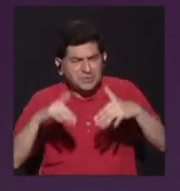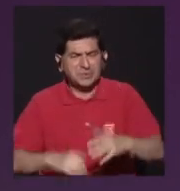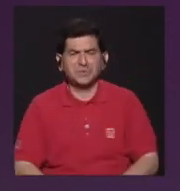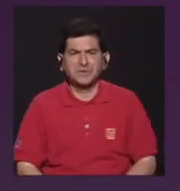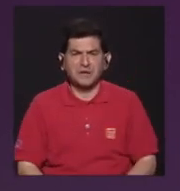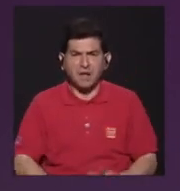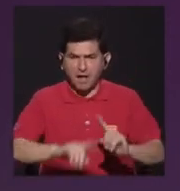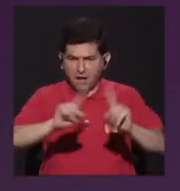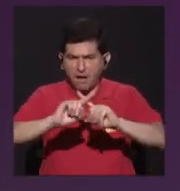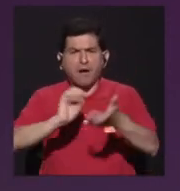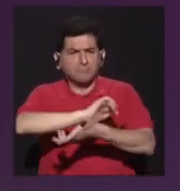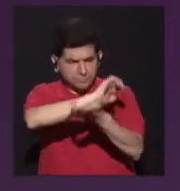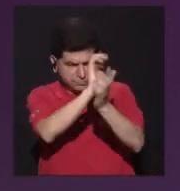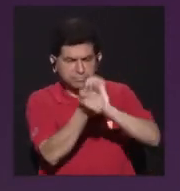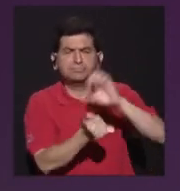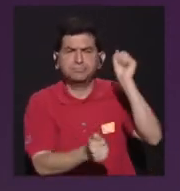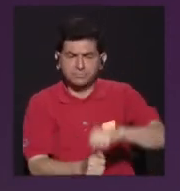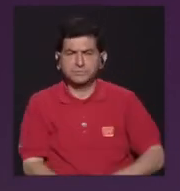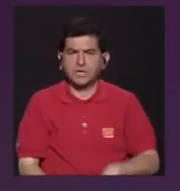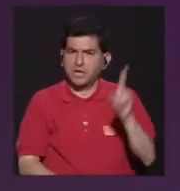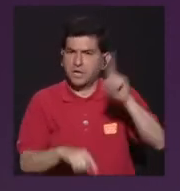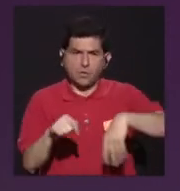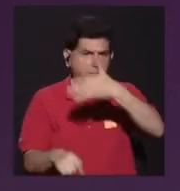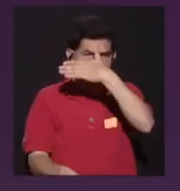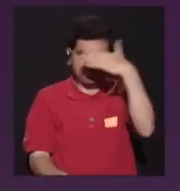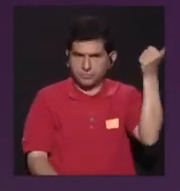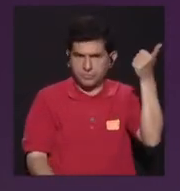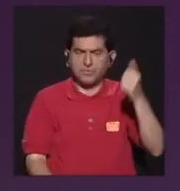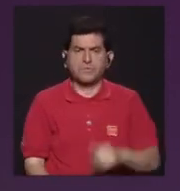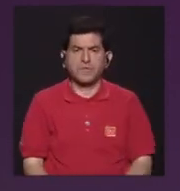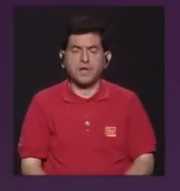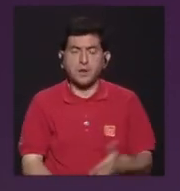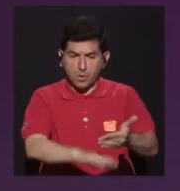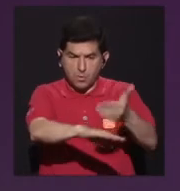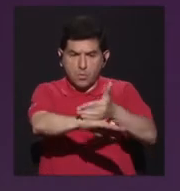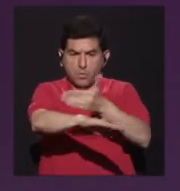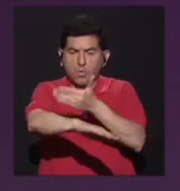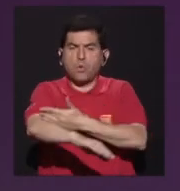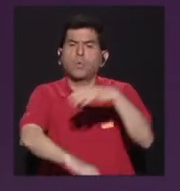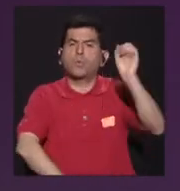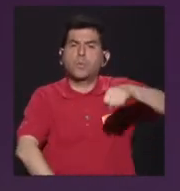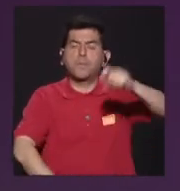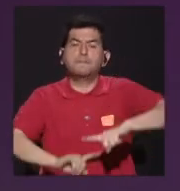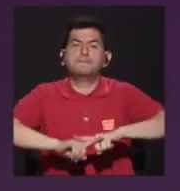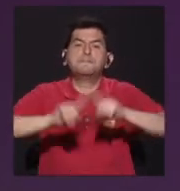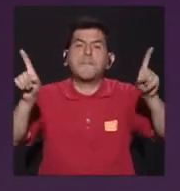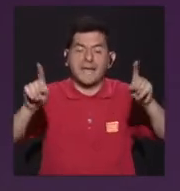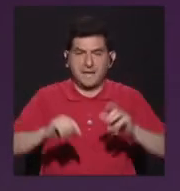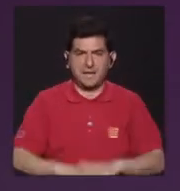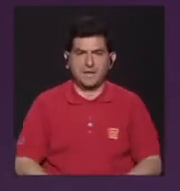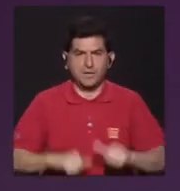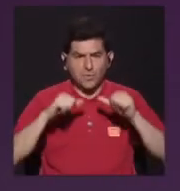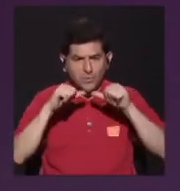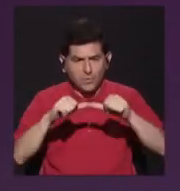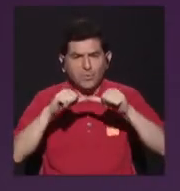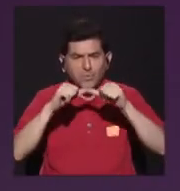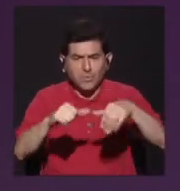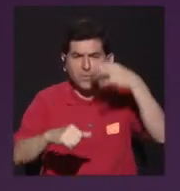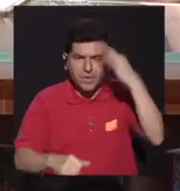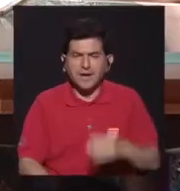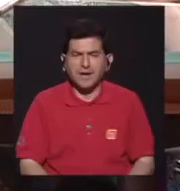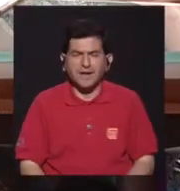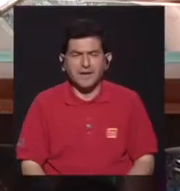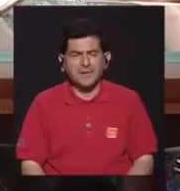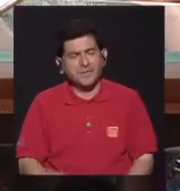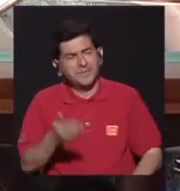habido muchos cambios, eso no se puede omitir, han sido muy progresivos, pero todavía seguimos, creo yo,